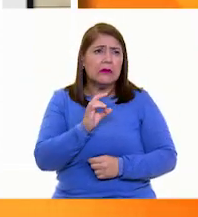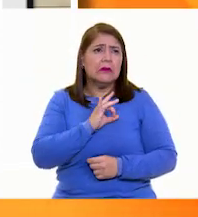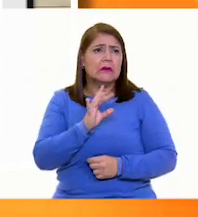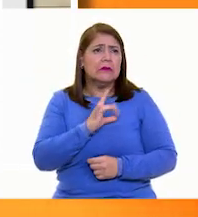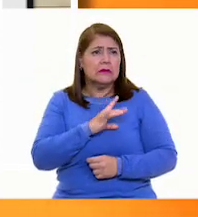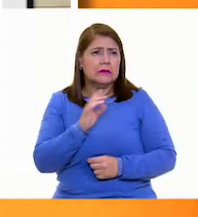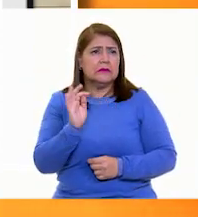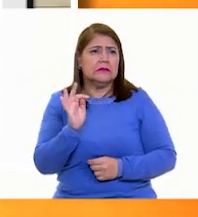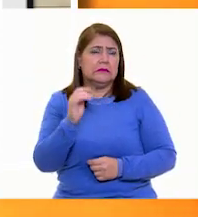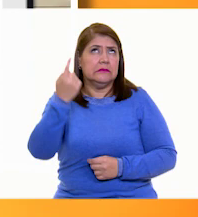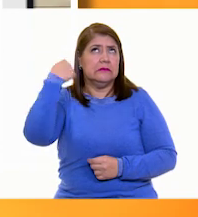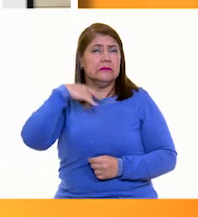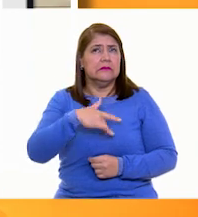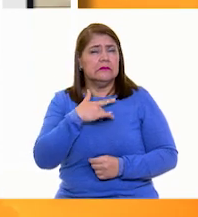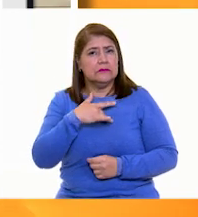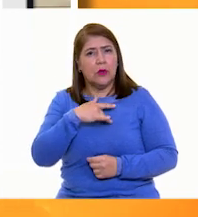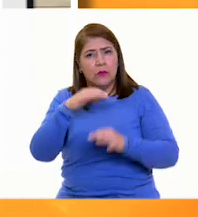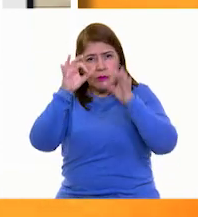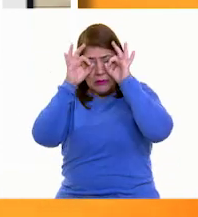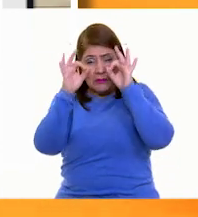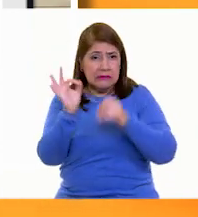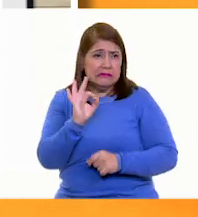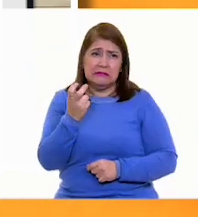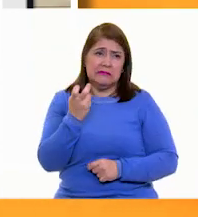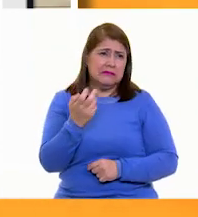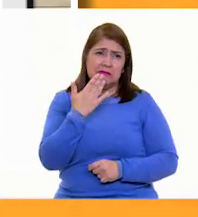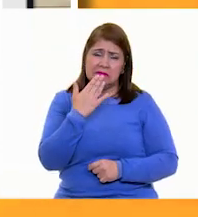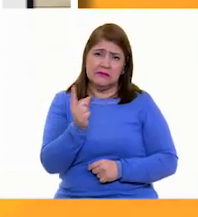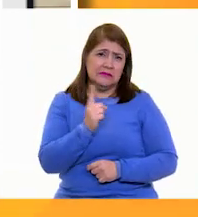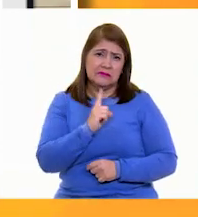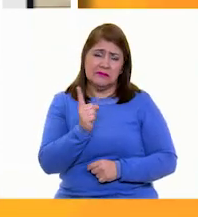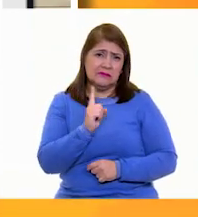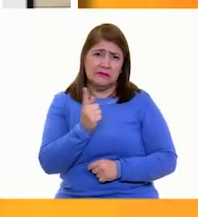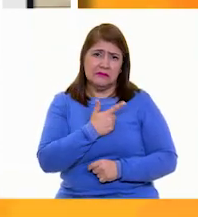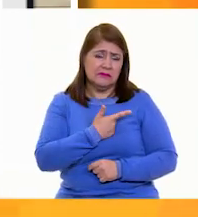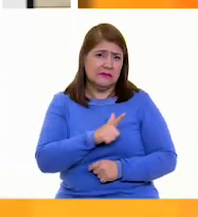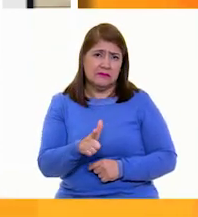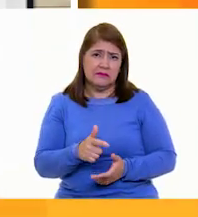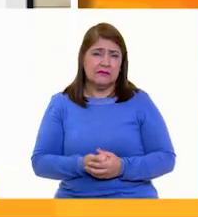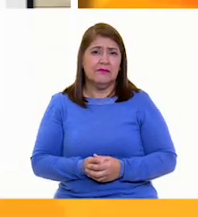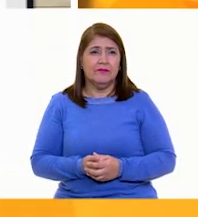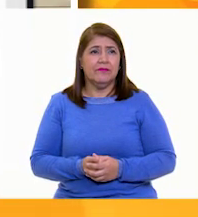Búho. Eso no sería nada agradable.